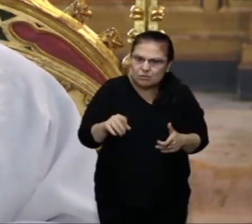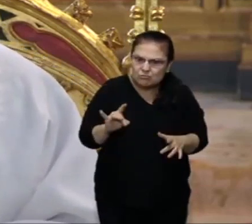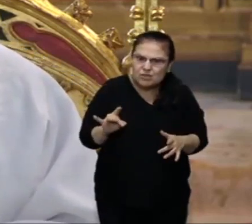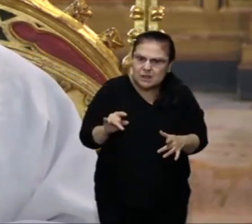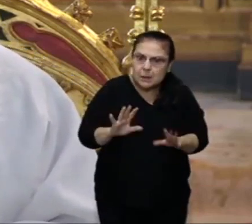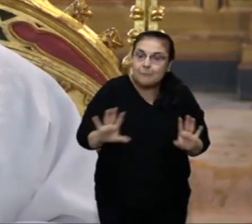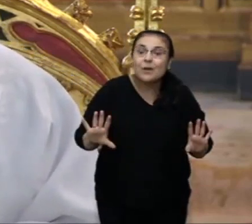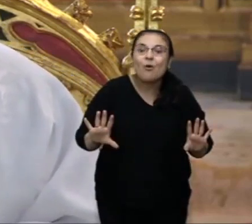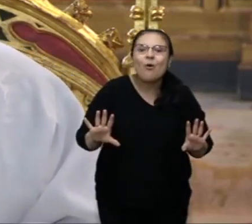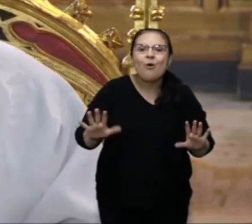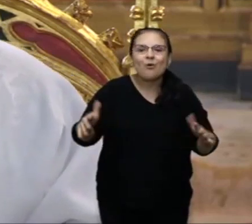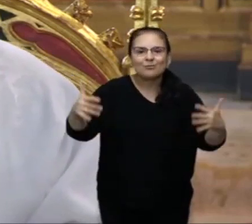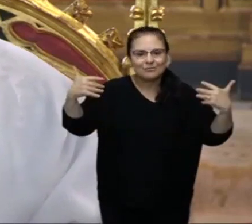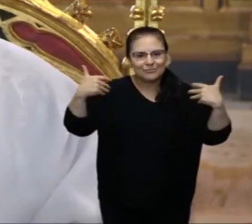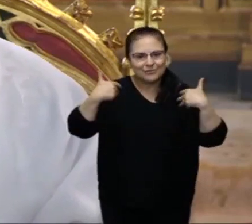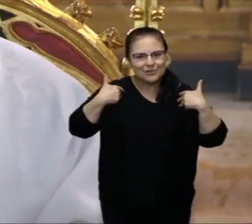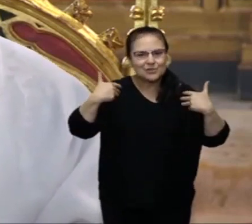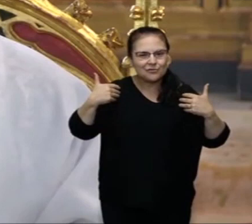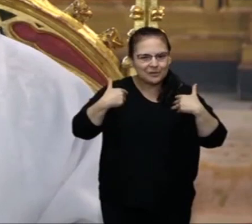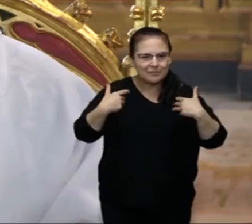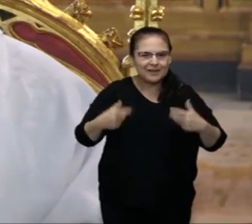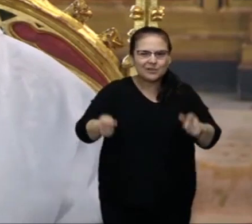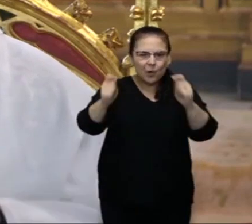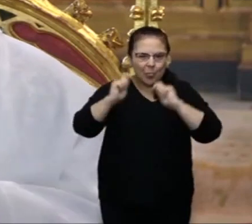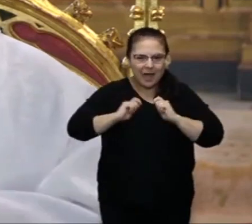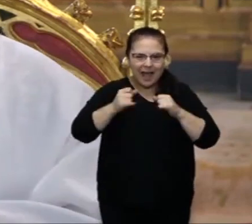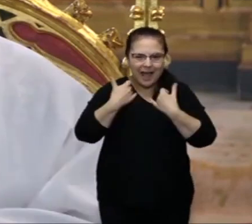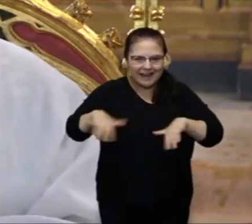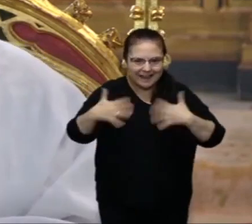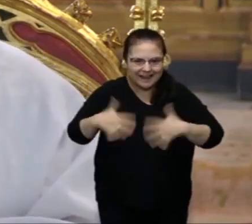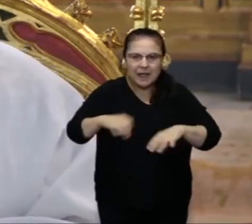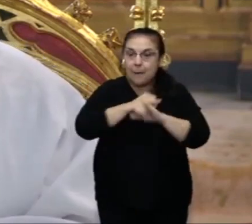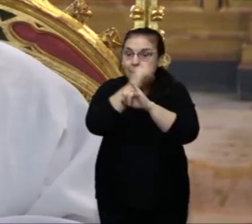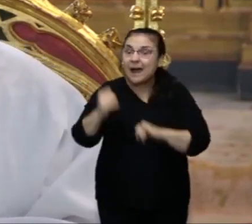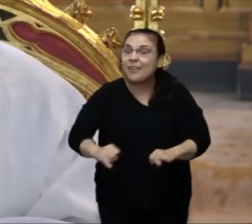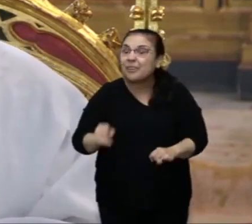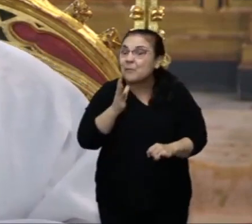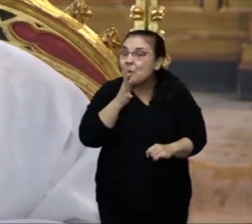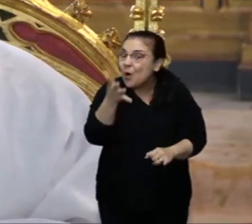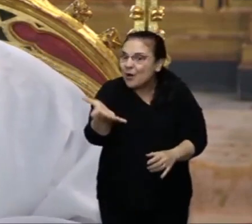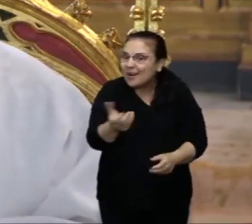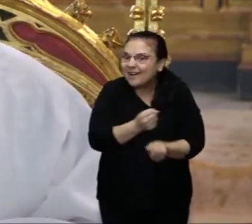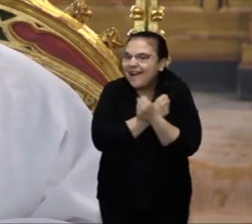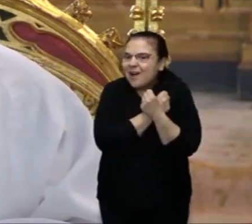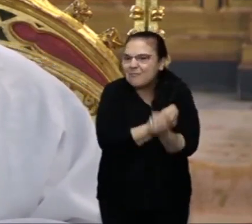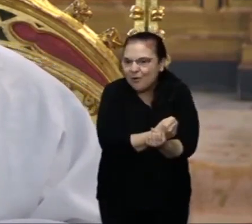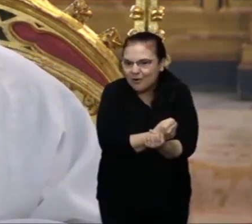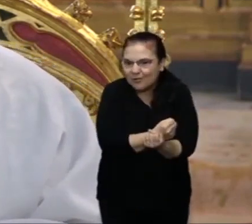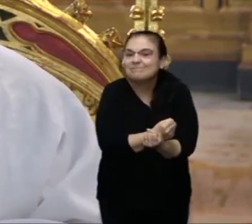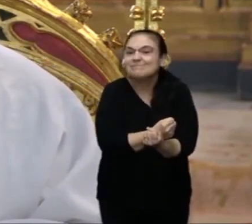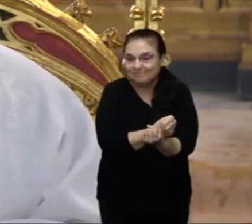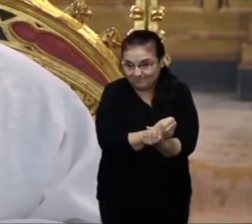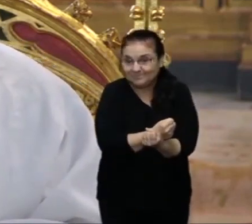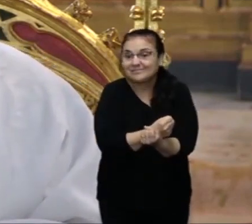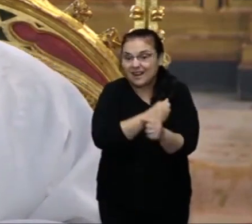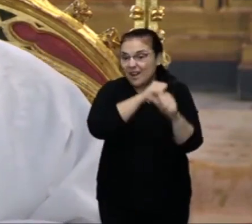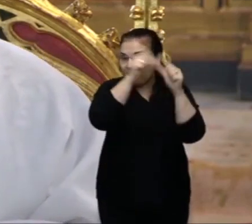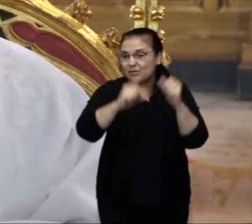es el sufrimiento que dan la alegría y la paz, porque es el amor, el modo de dar la